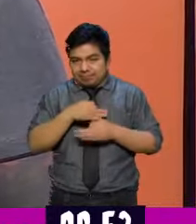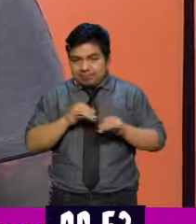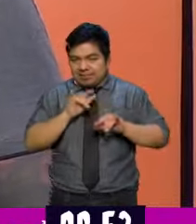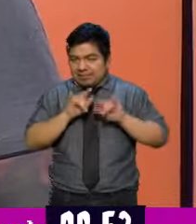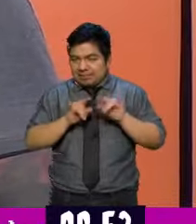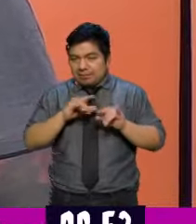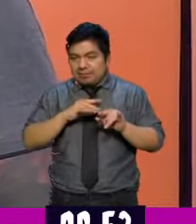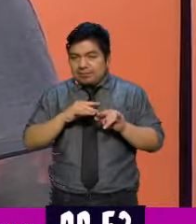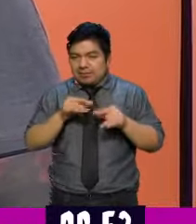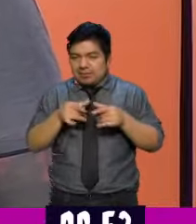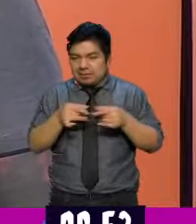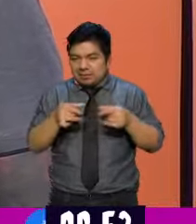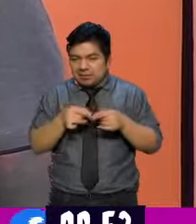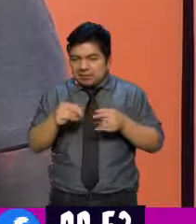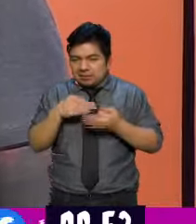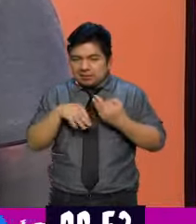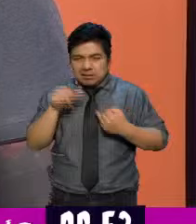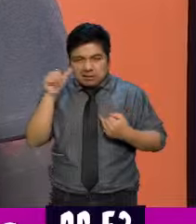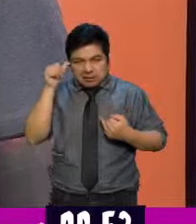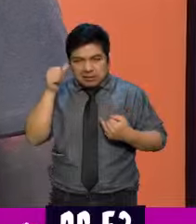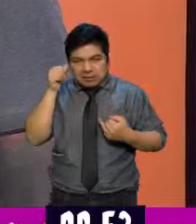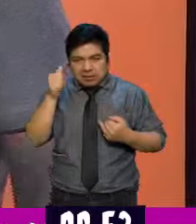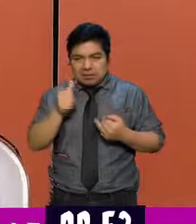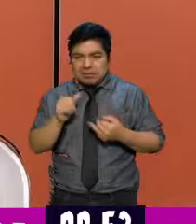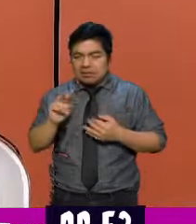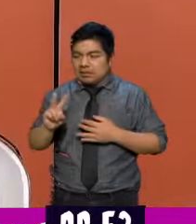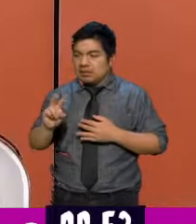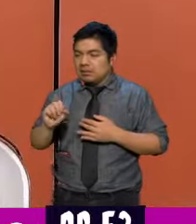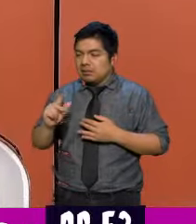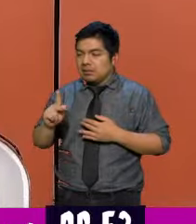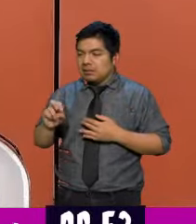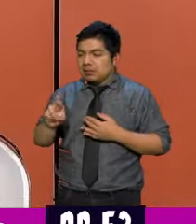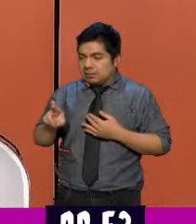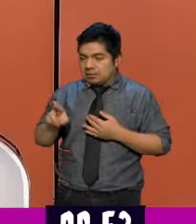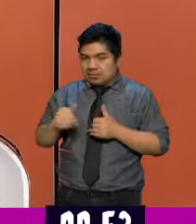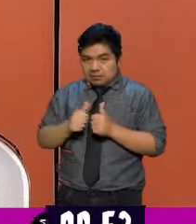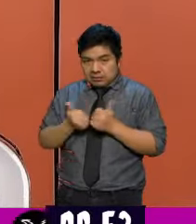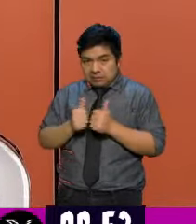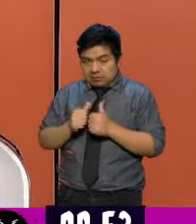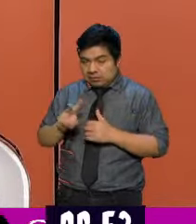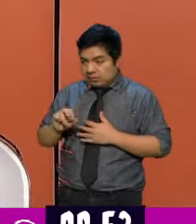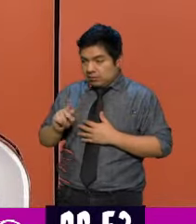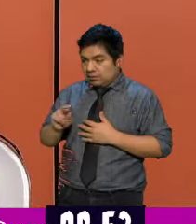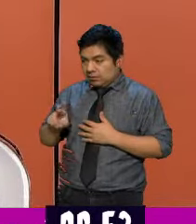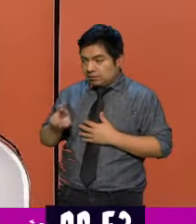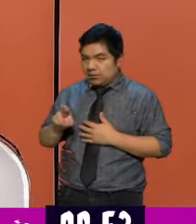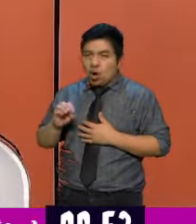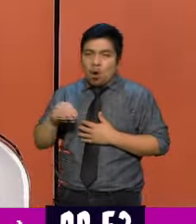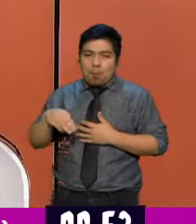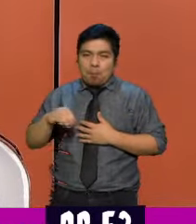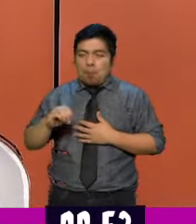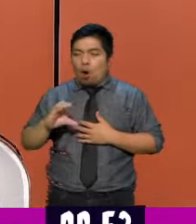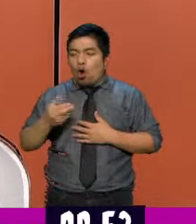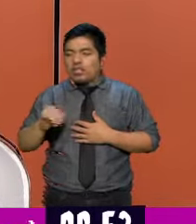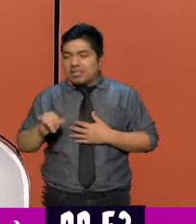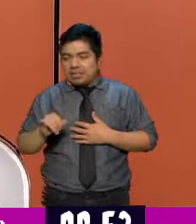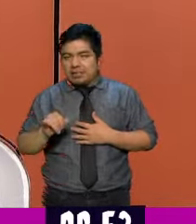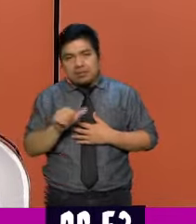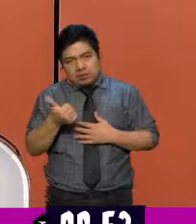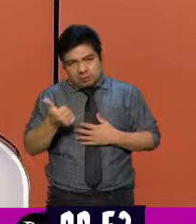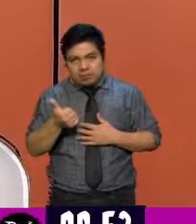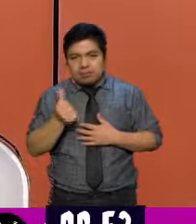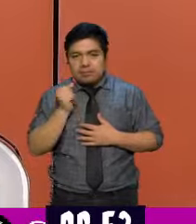de Japón y de todo eso. ¿El pan de vapor? No pan, puedo pan de con, vapor, no puedo con eso. Sí, no. O mochi. Nunca hagas pan de vapor. Hay otro que se llama mochi,